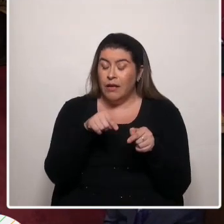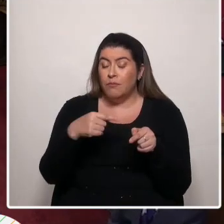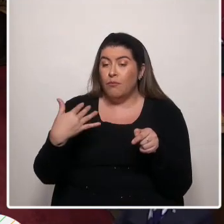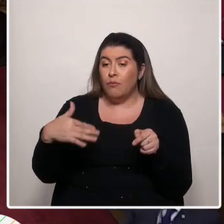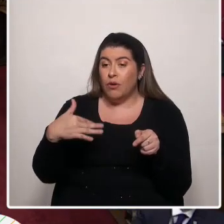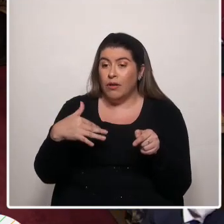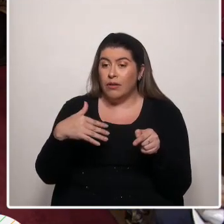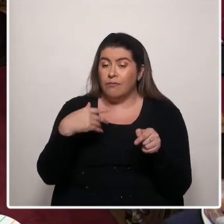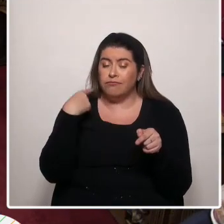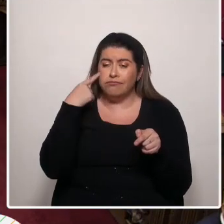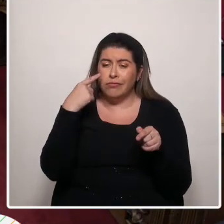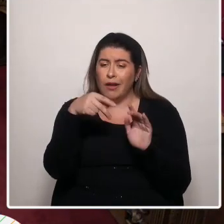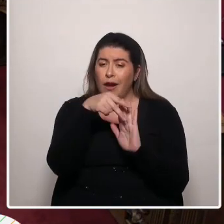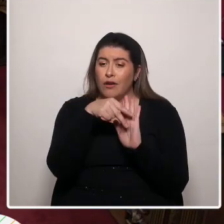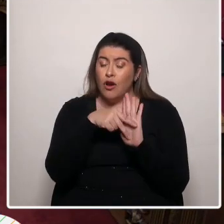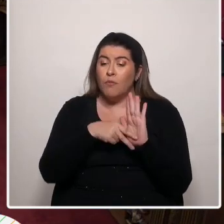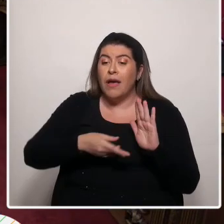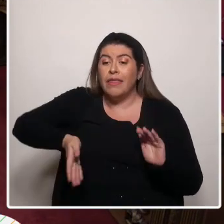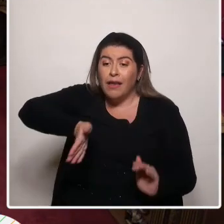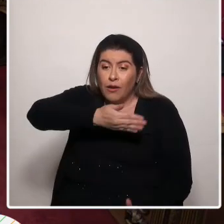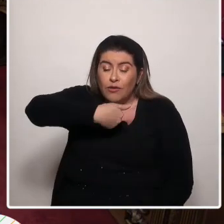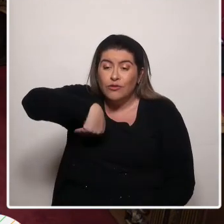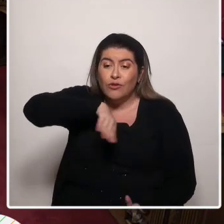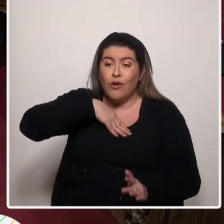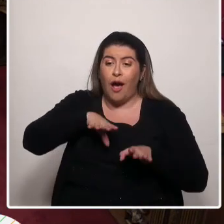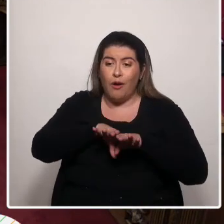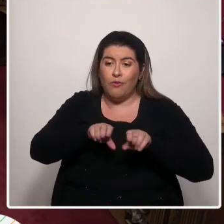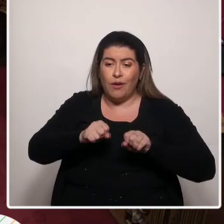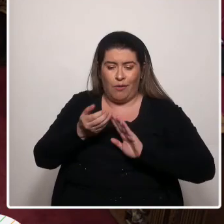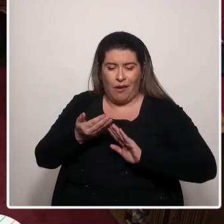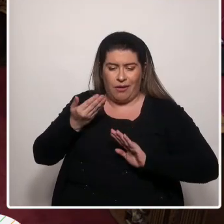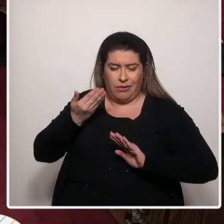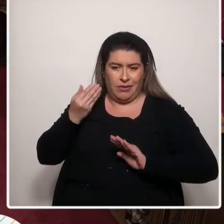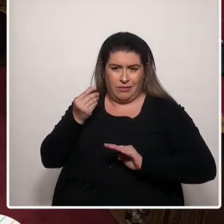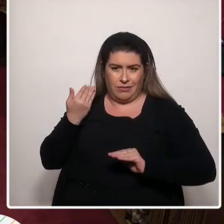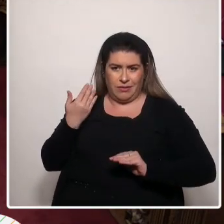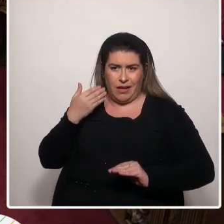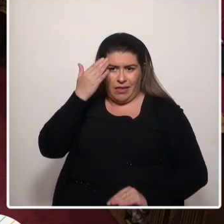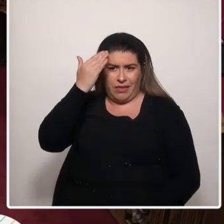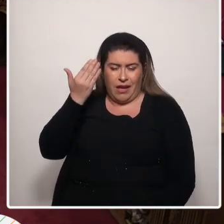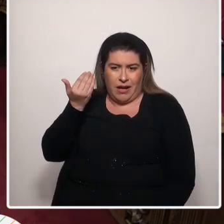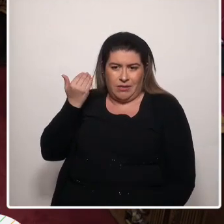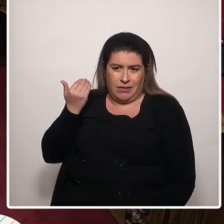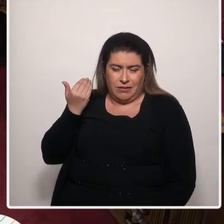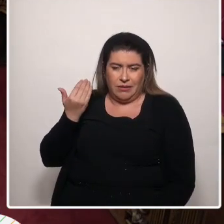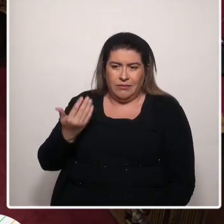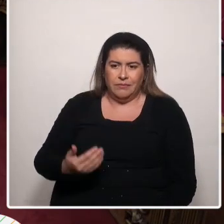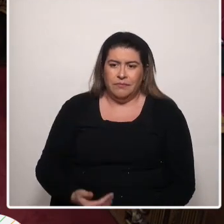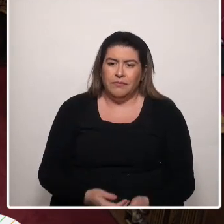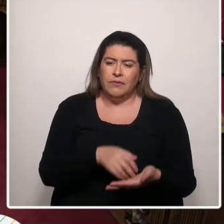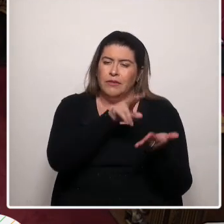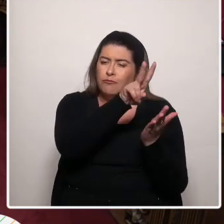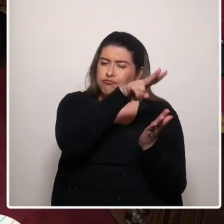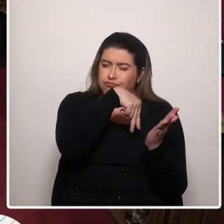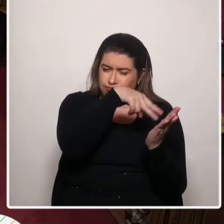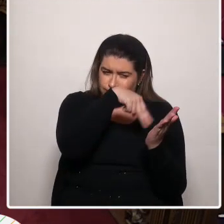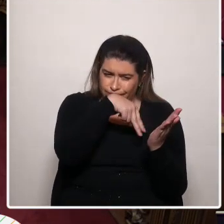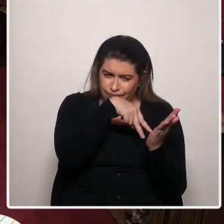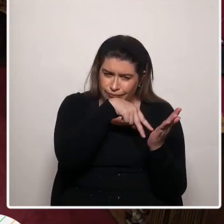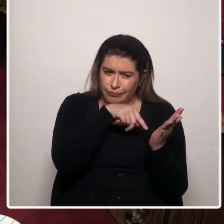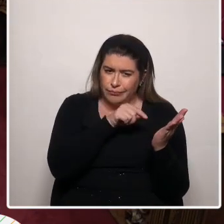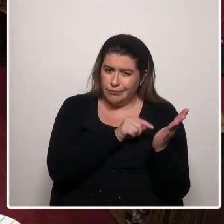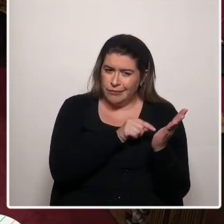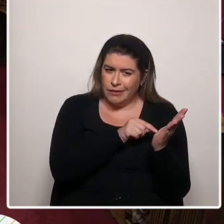consideración las normas que nosotros mismos nos hemos dado hace un par de días nada más. De la lectura del texto señala que